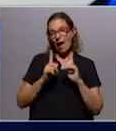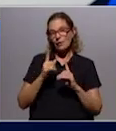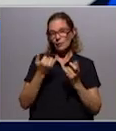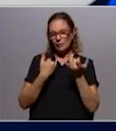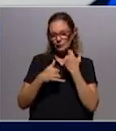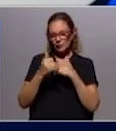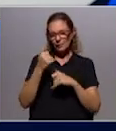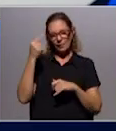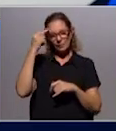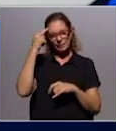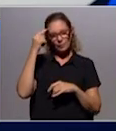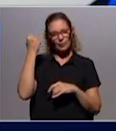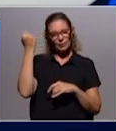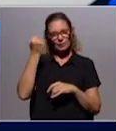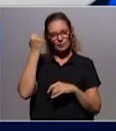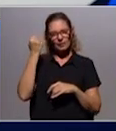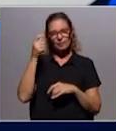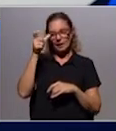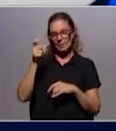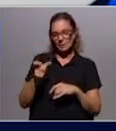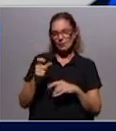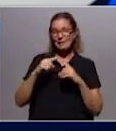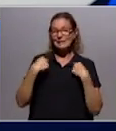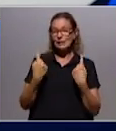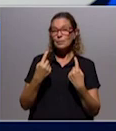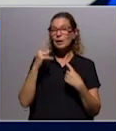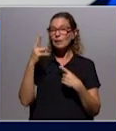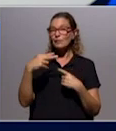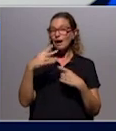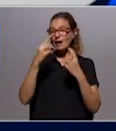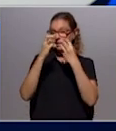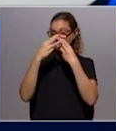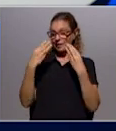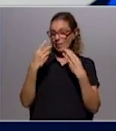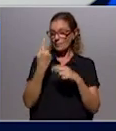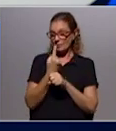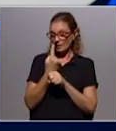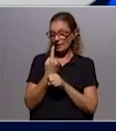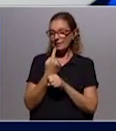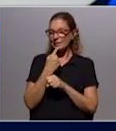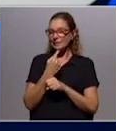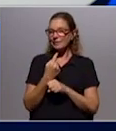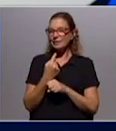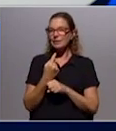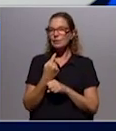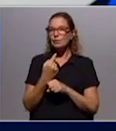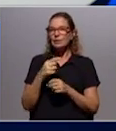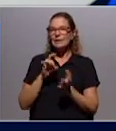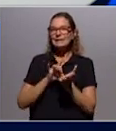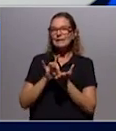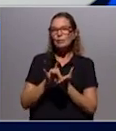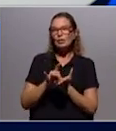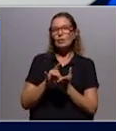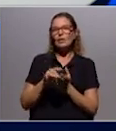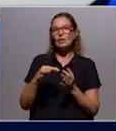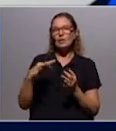informaciones que creemos que son importantes para los carnavaleros y para el público en general la primera de ellas traer a cuento una situación que se vivió